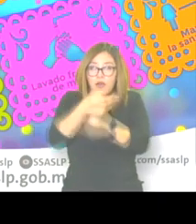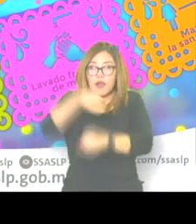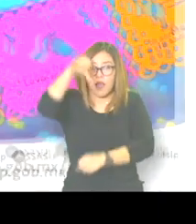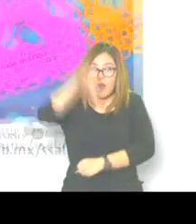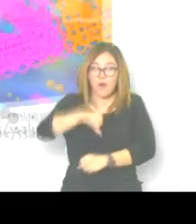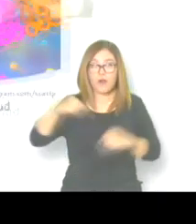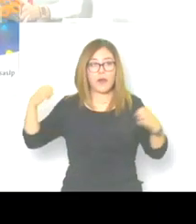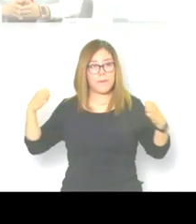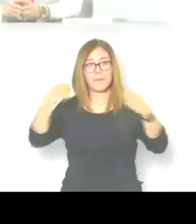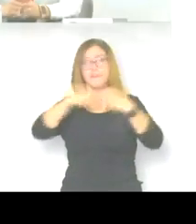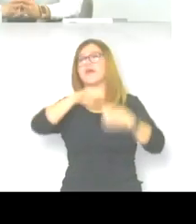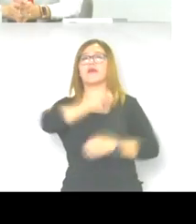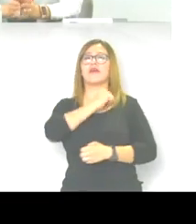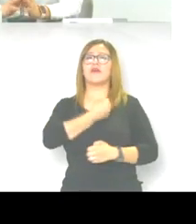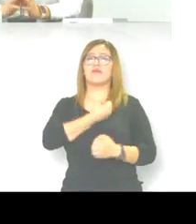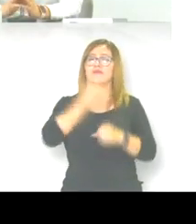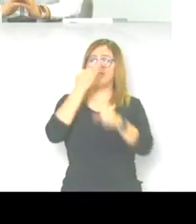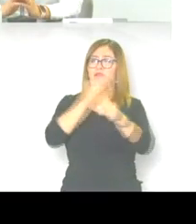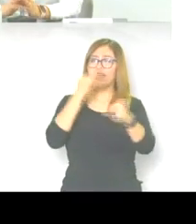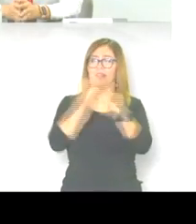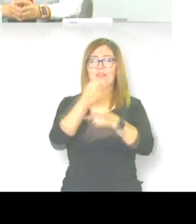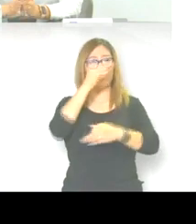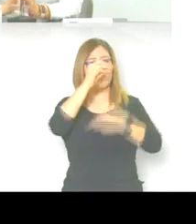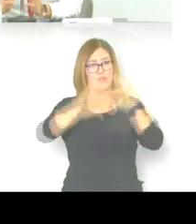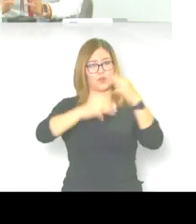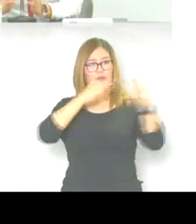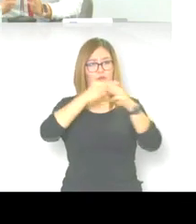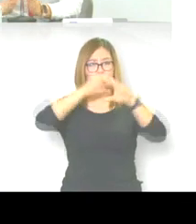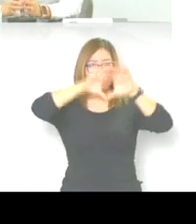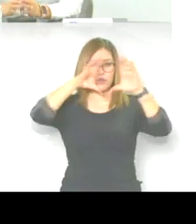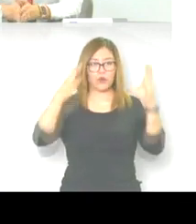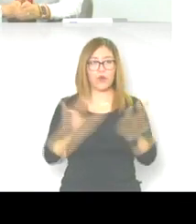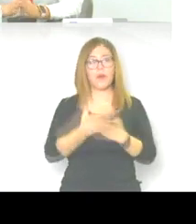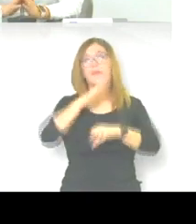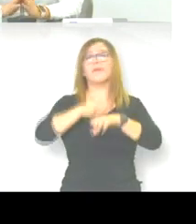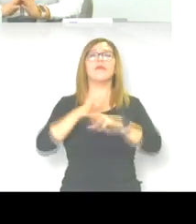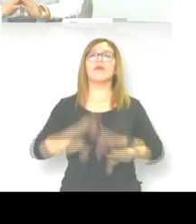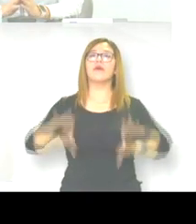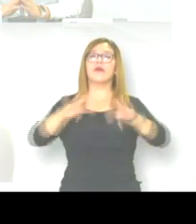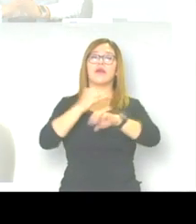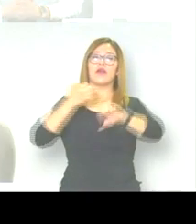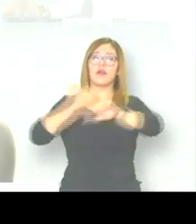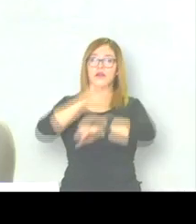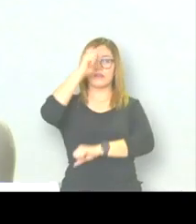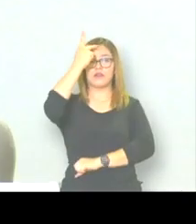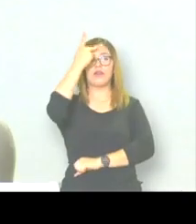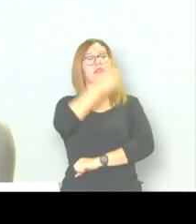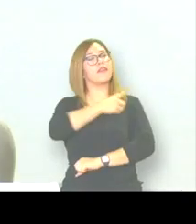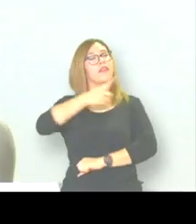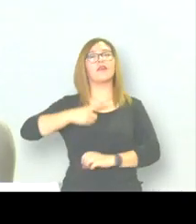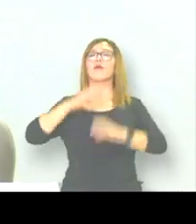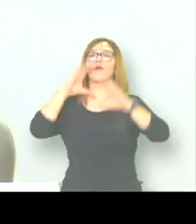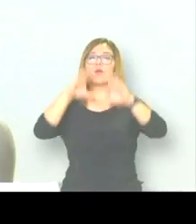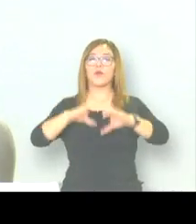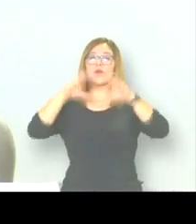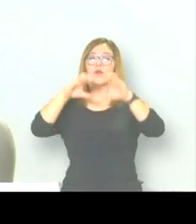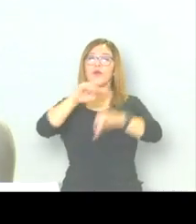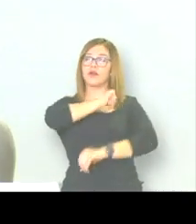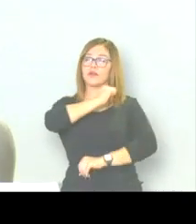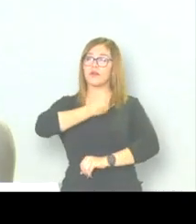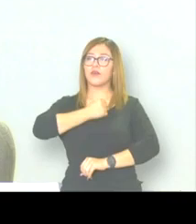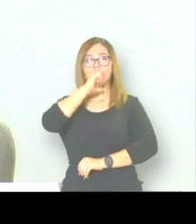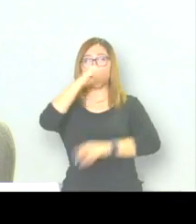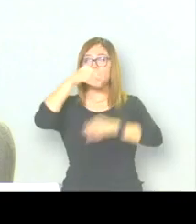donde la pandemia está activa en todo el mundo y sobre todo en nuestro estado, hay que cuidar nuestra salud sin